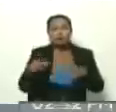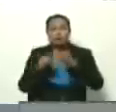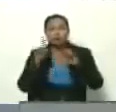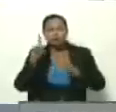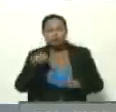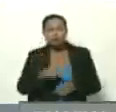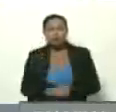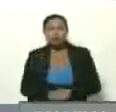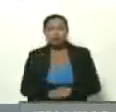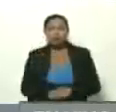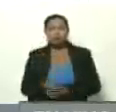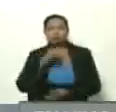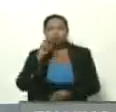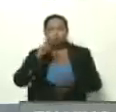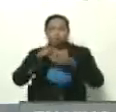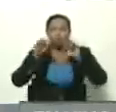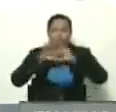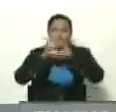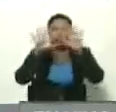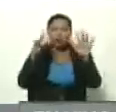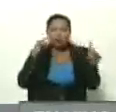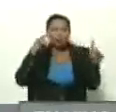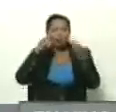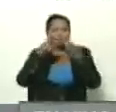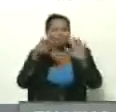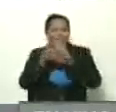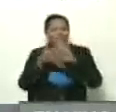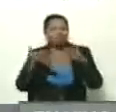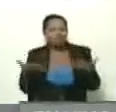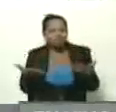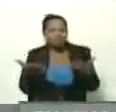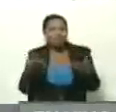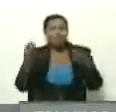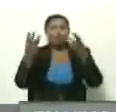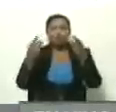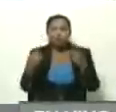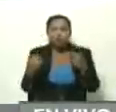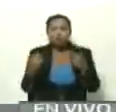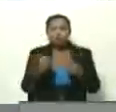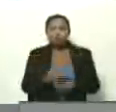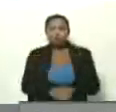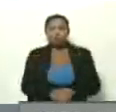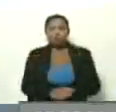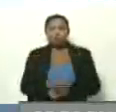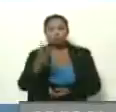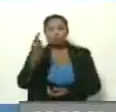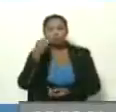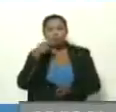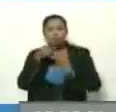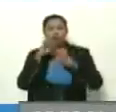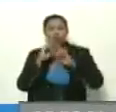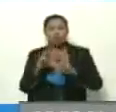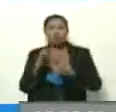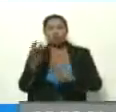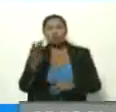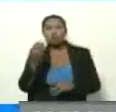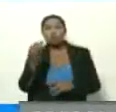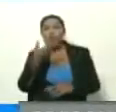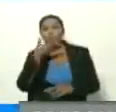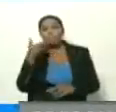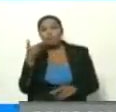sumar, sentémonos claramente y objetivamente sobre los números, no sobre el resultado, sino sobre los